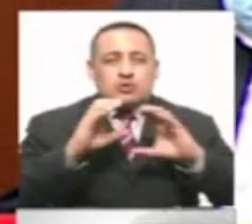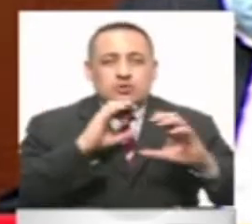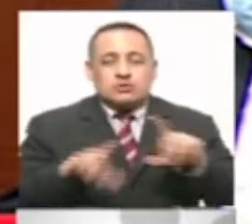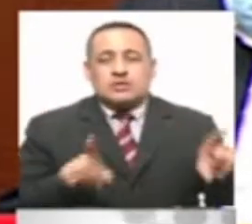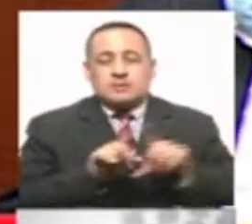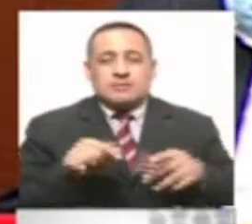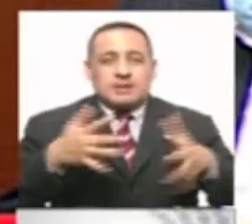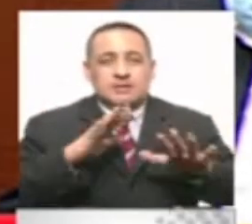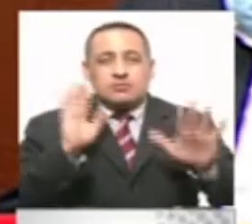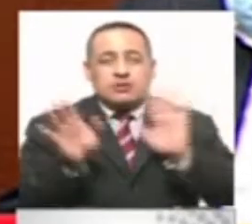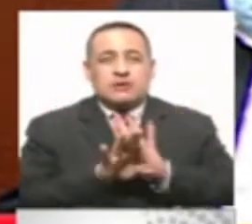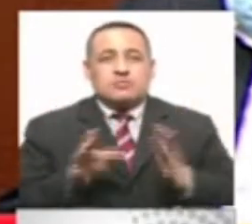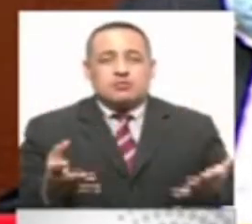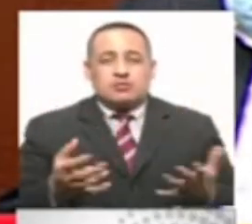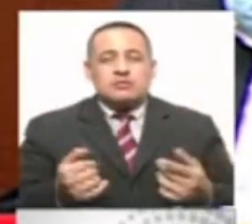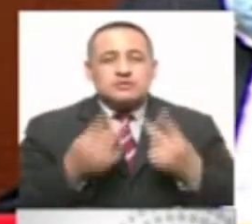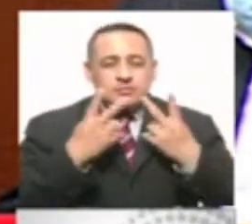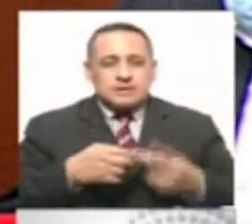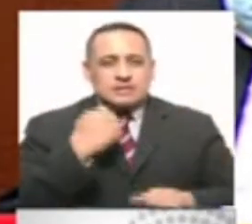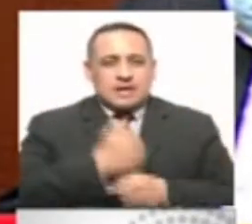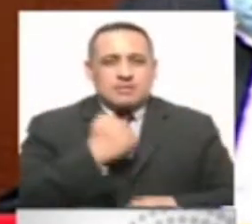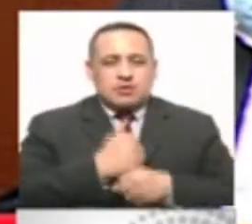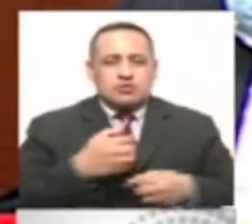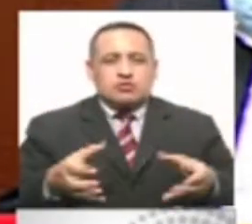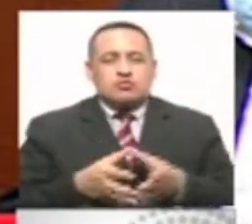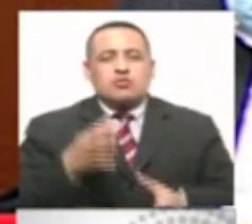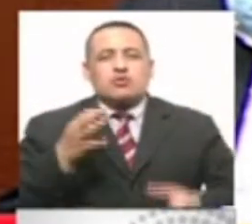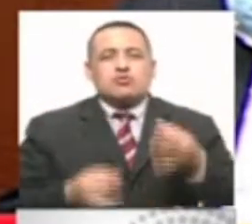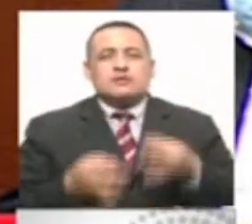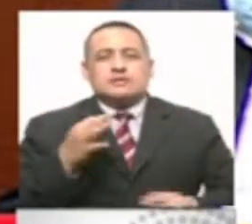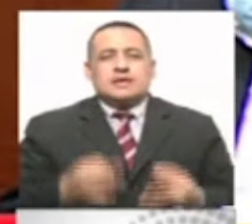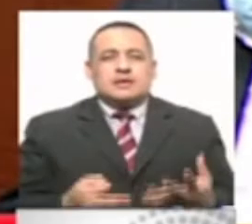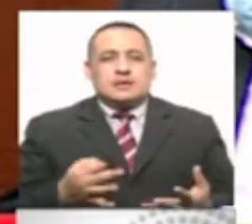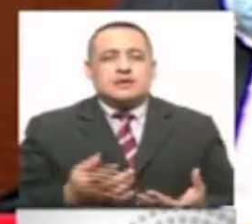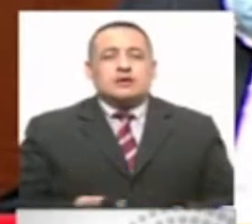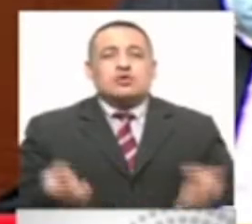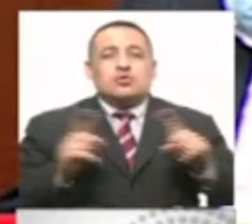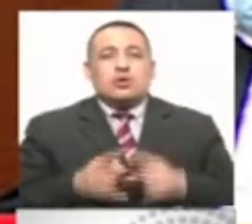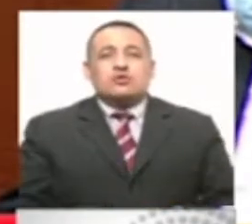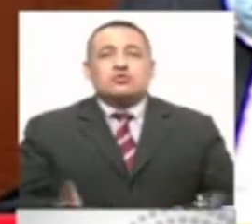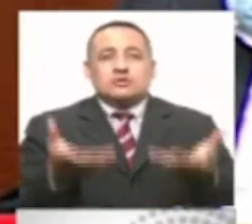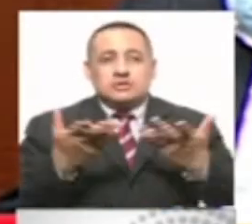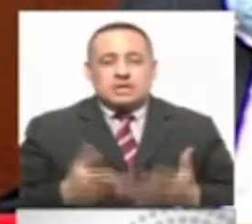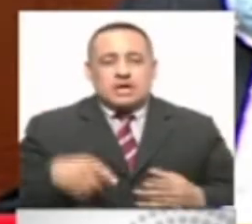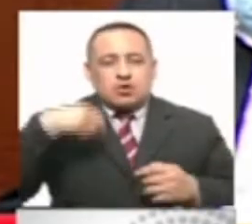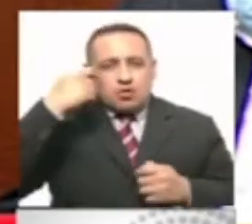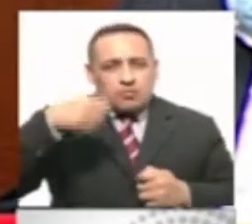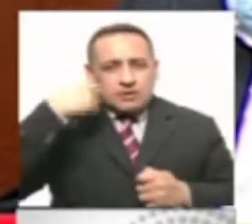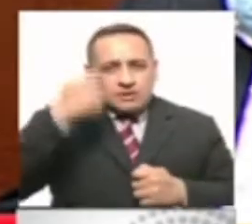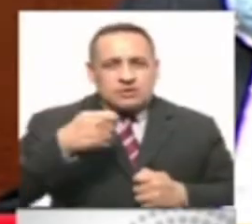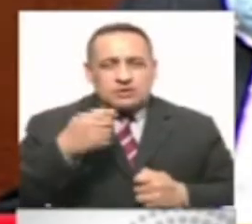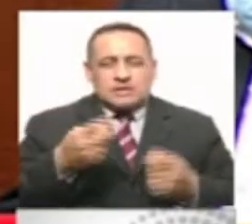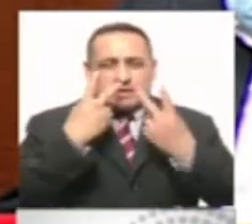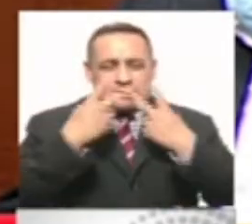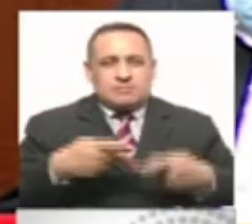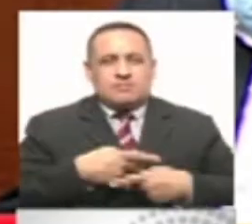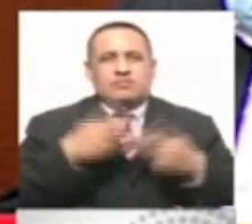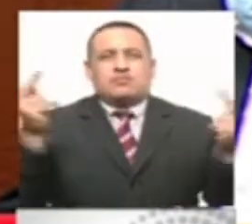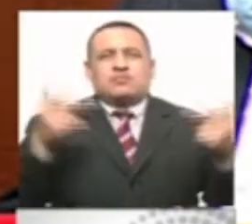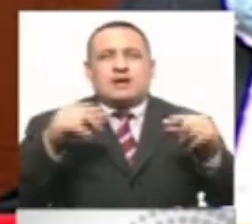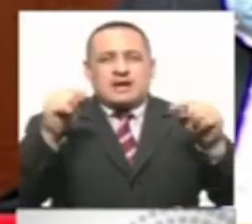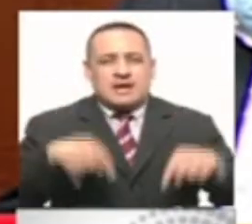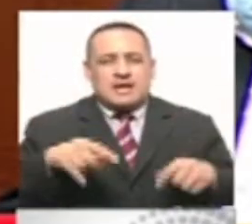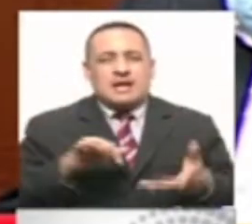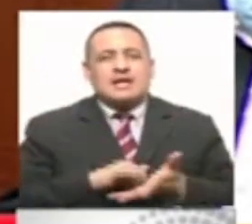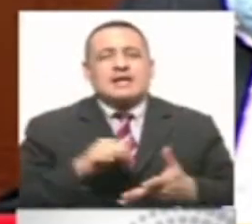haciendo aparentemente la labor del Poder Judicial. Cuando traen un video y hacen una resonancia aquí donde